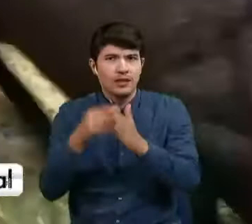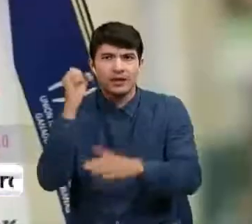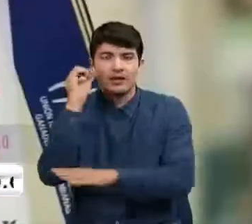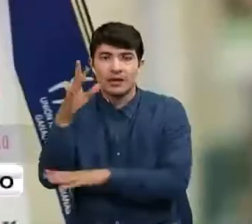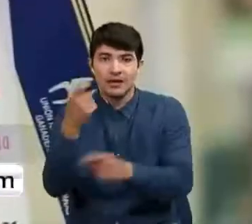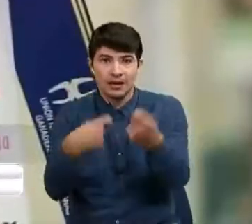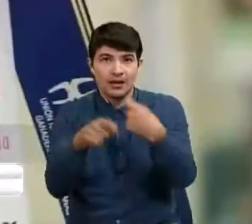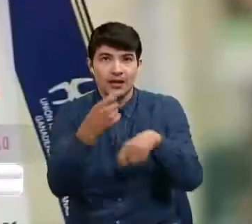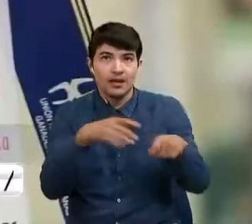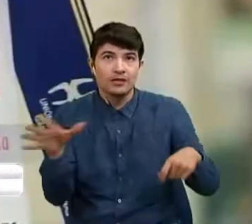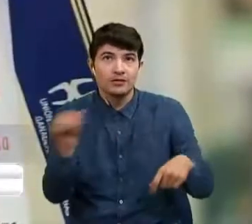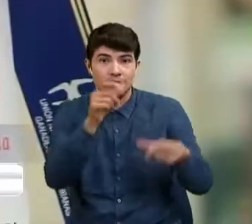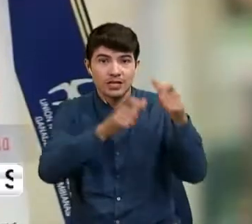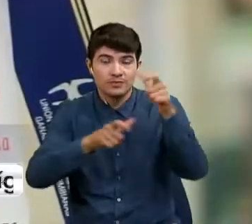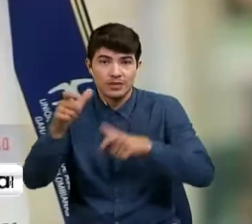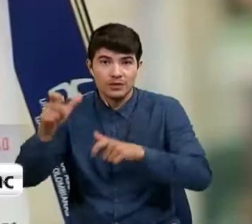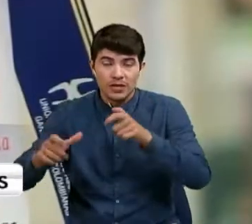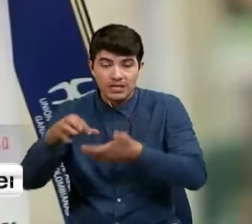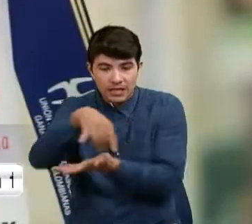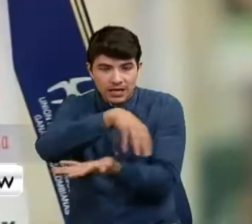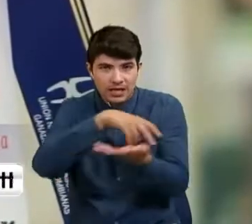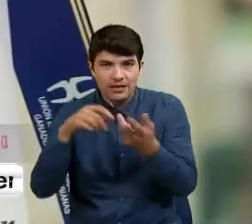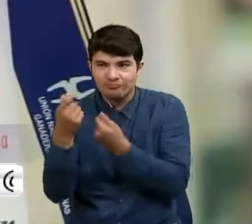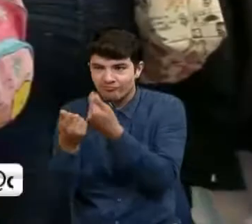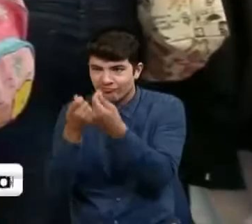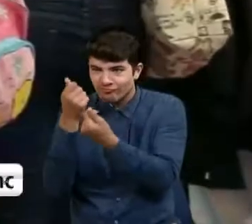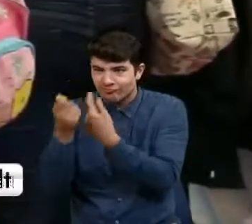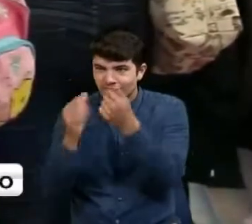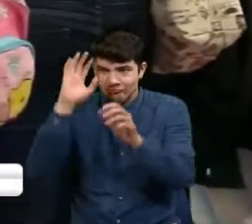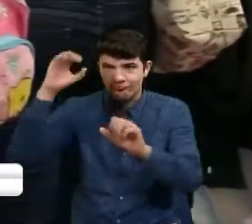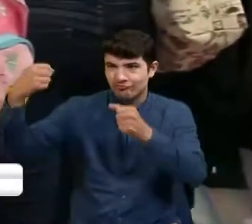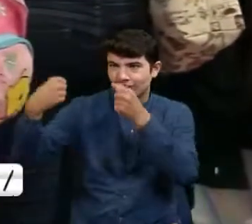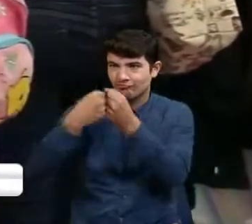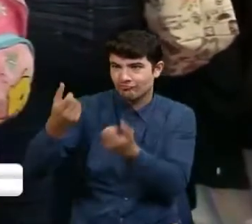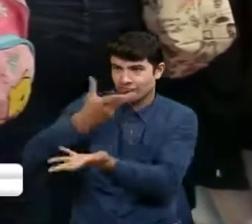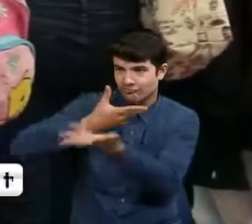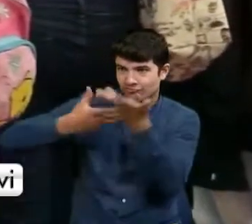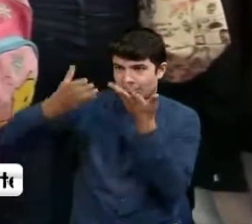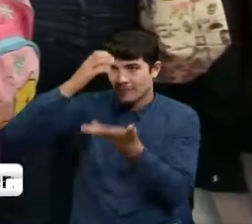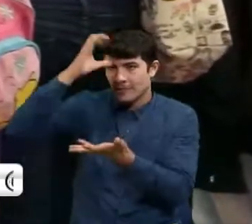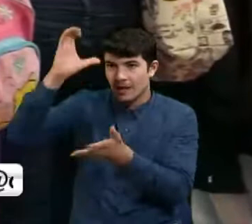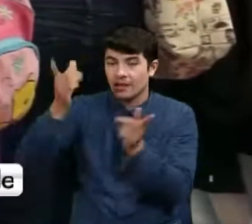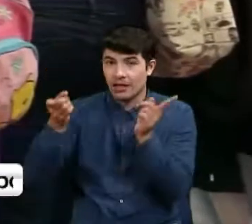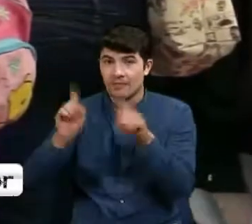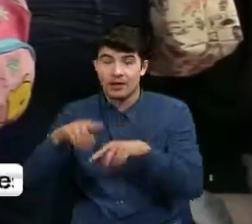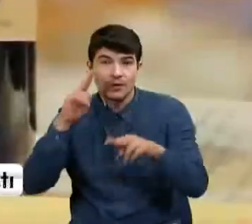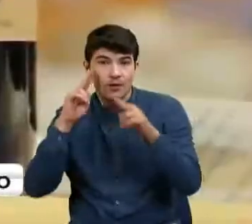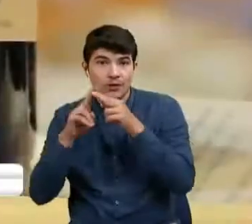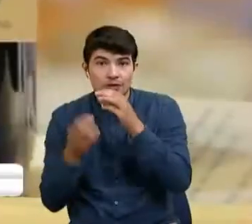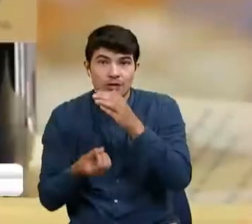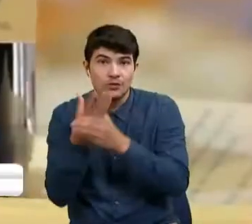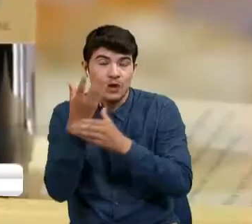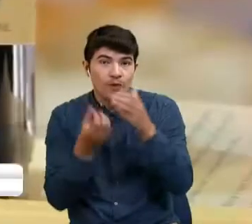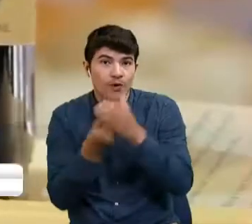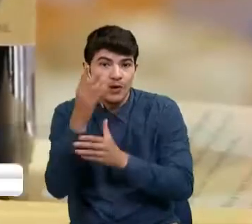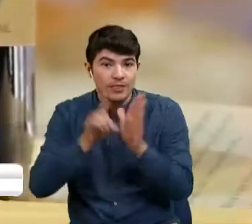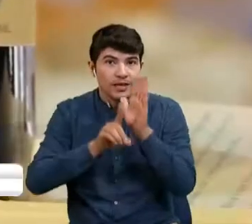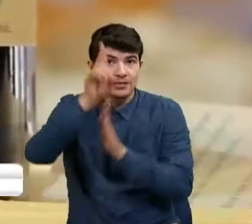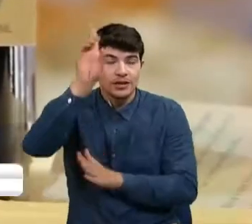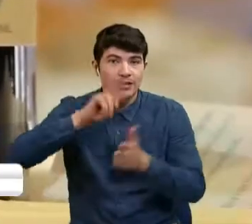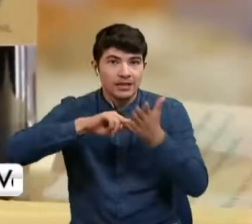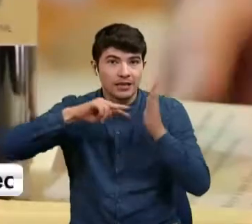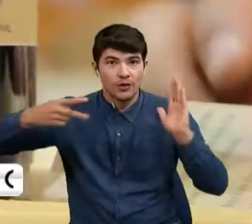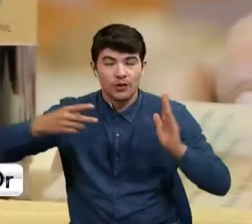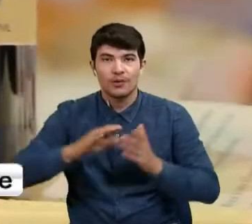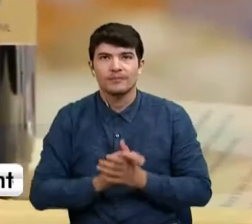comercial donde los productores santandereanos concretan negocios, intercambian conocimientos y se actualizan en nuevos desarrollos tecnológicos.